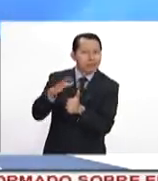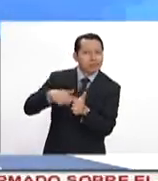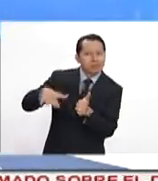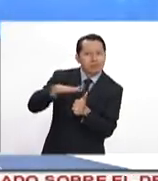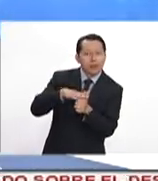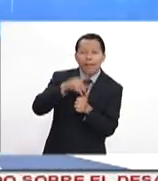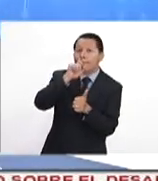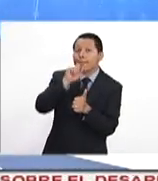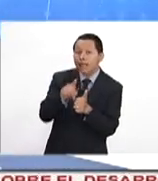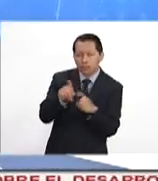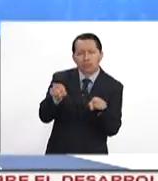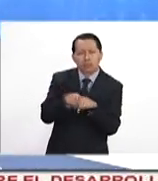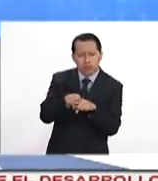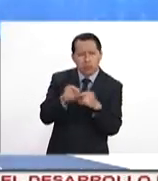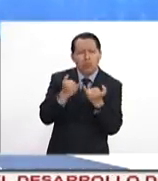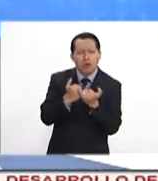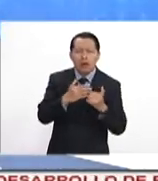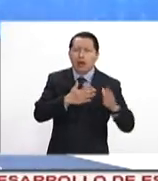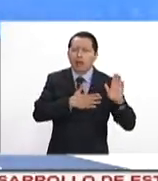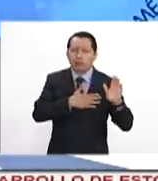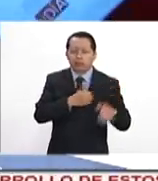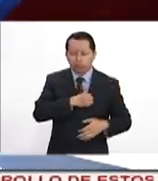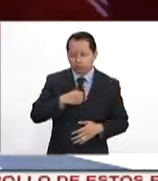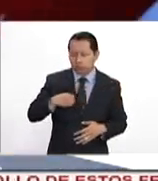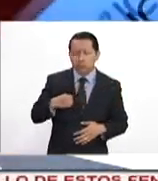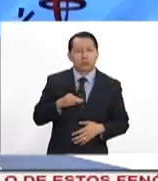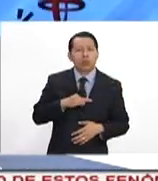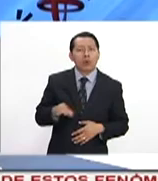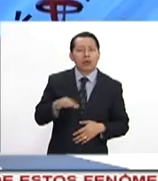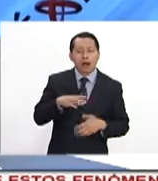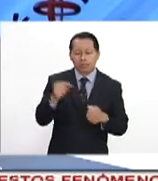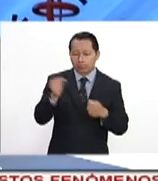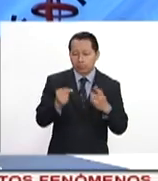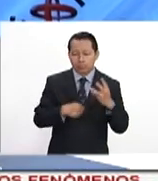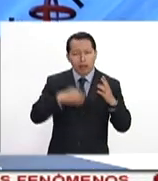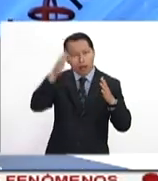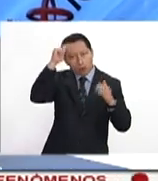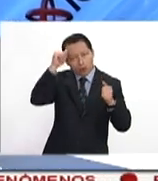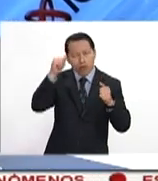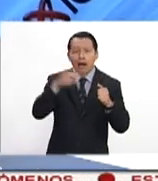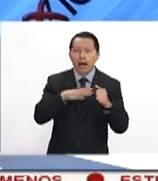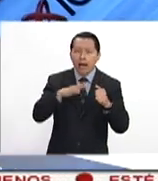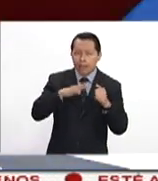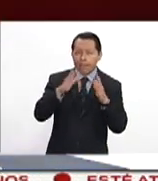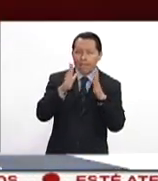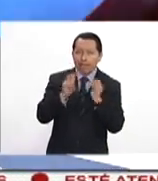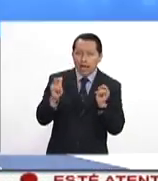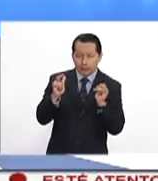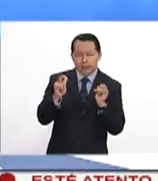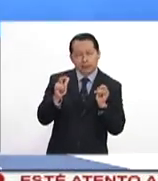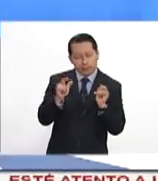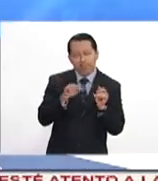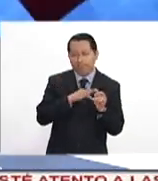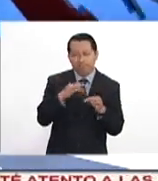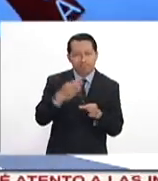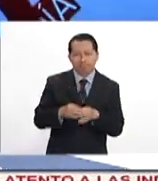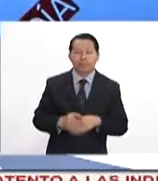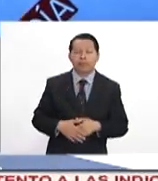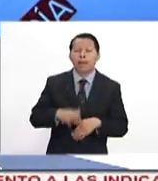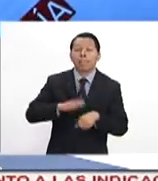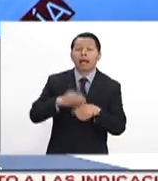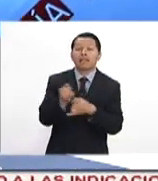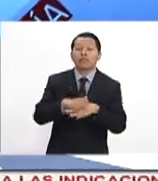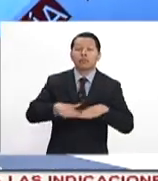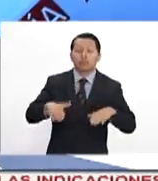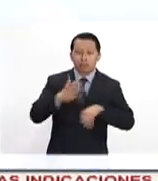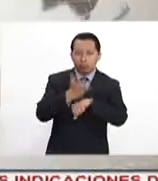también se comprometen fuertemente a seguir con las medidas acordadas en el Acuerdo de París. Y en más información